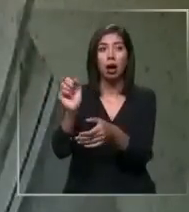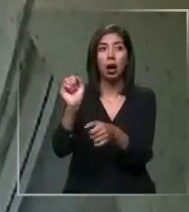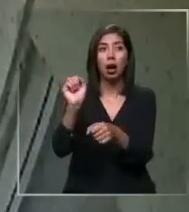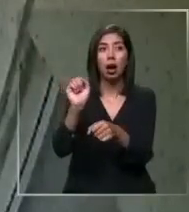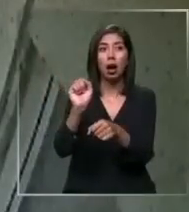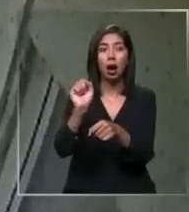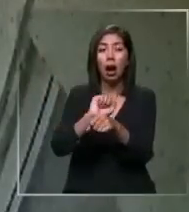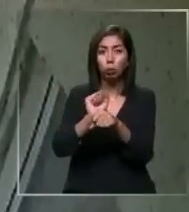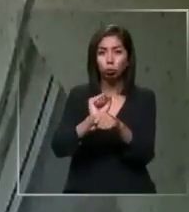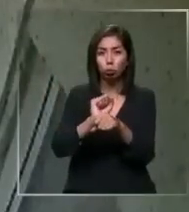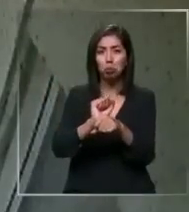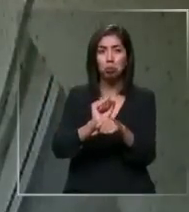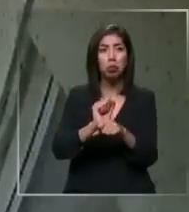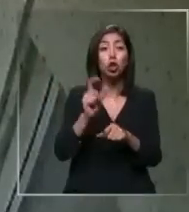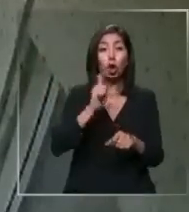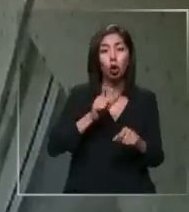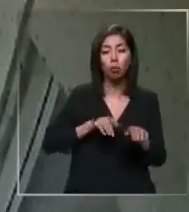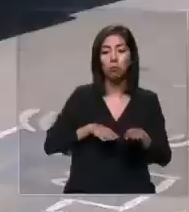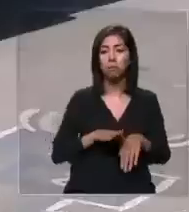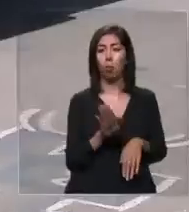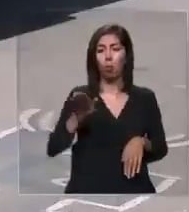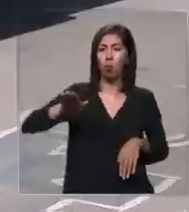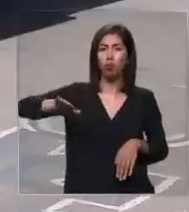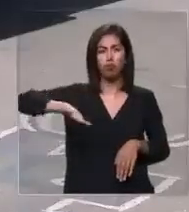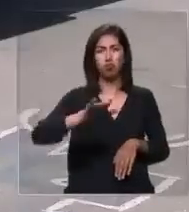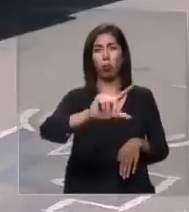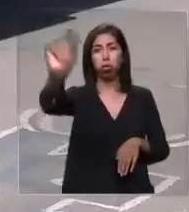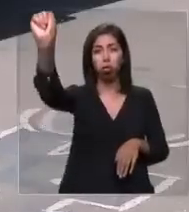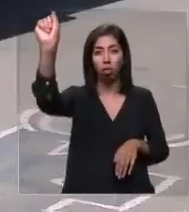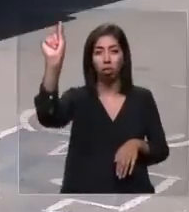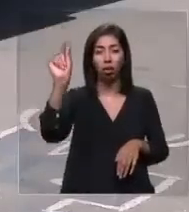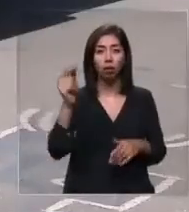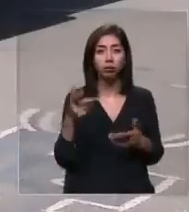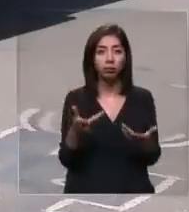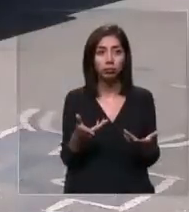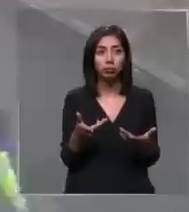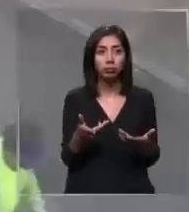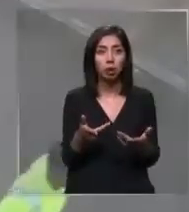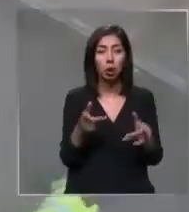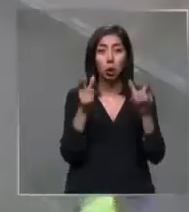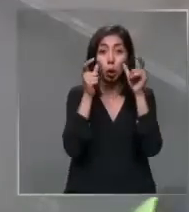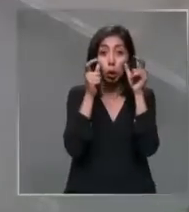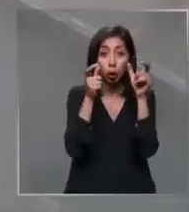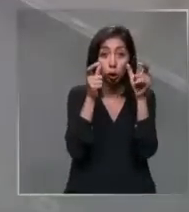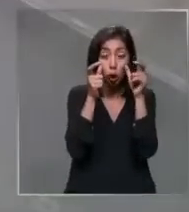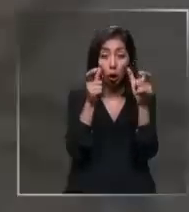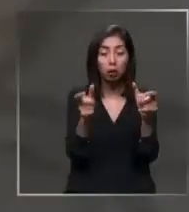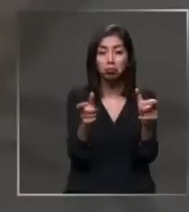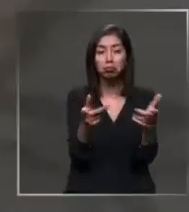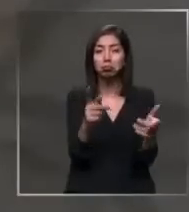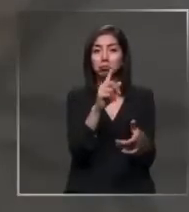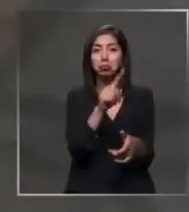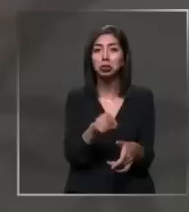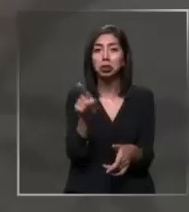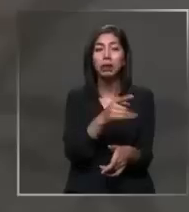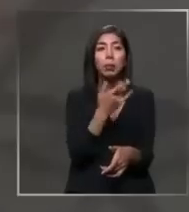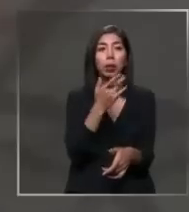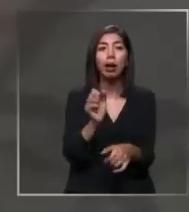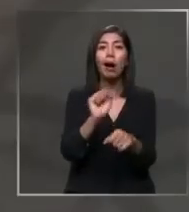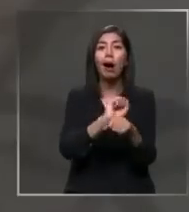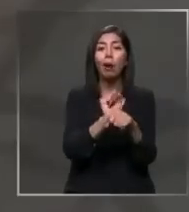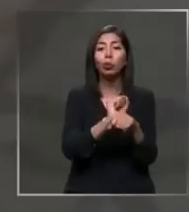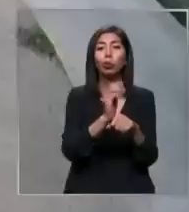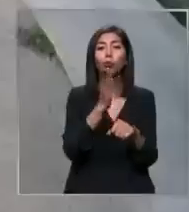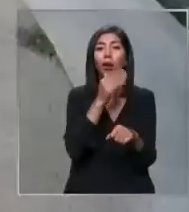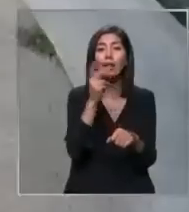no poder, se sube a la vereda escapando a toda velocidad. Una persecución y fiscalización había quedado sin efecto, luego que el vehículo no figurara